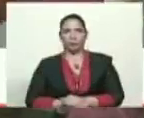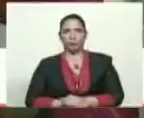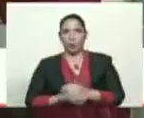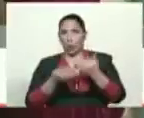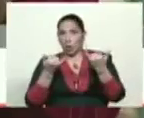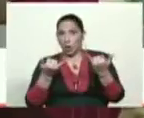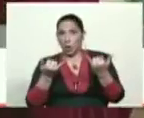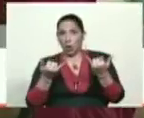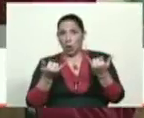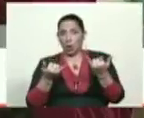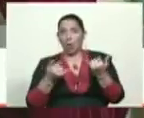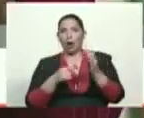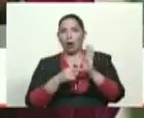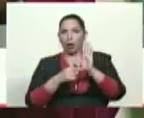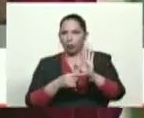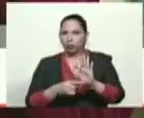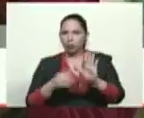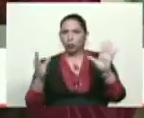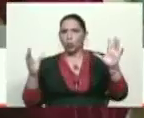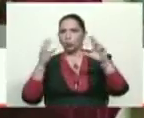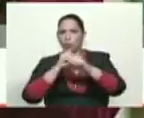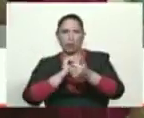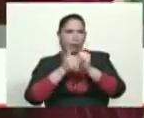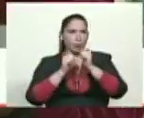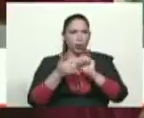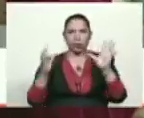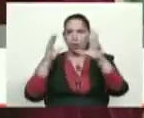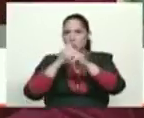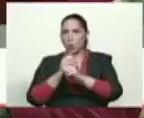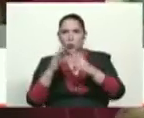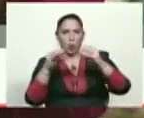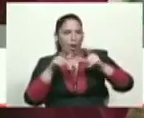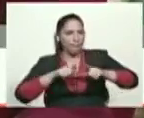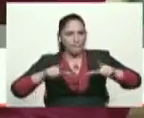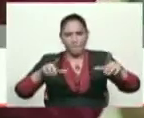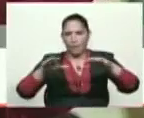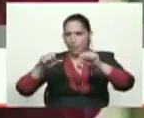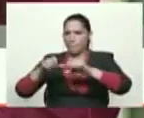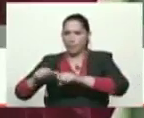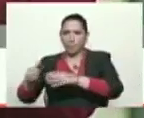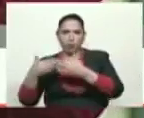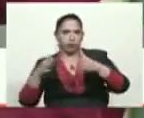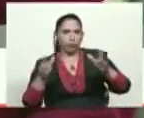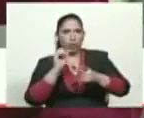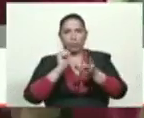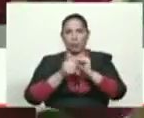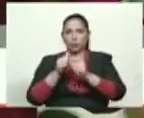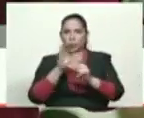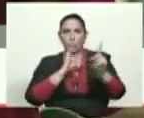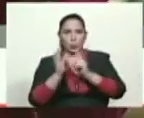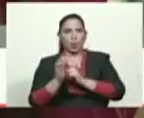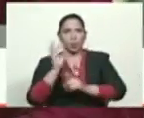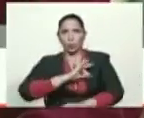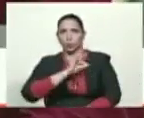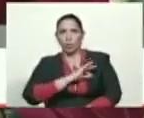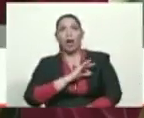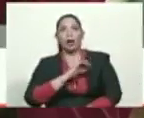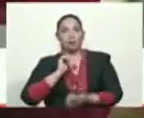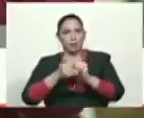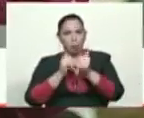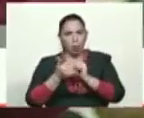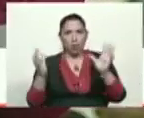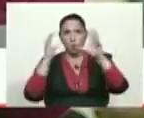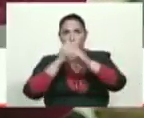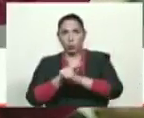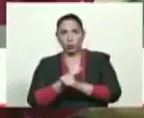liga nocturna deporte de noche en todos los espacios públicos deportivos culturales y sociales y que el deporte de noche